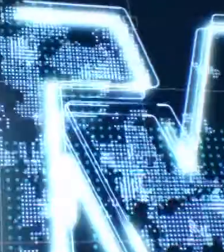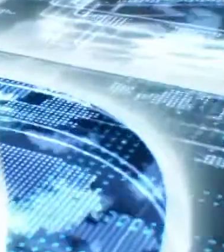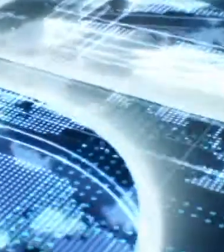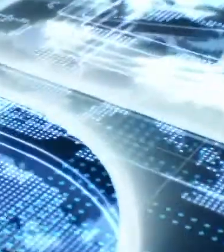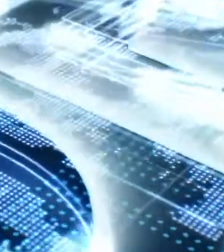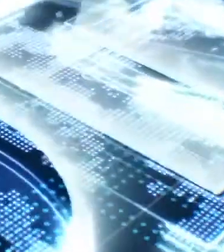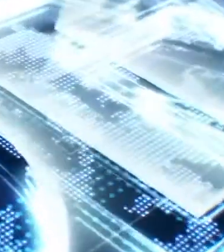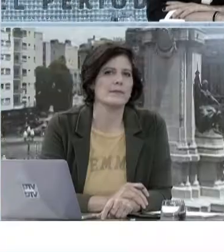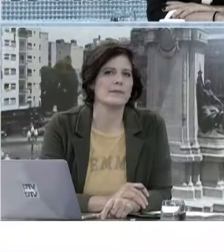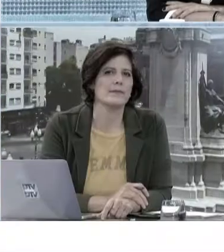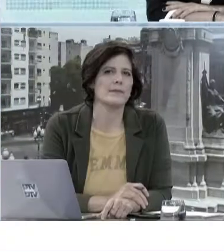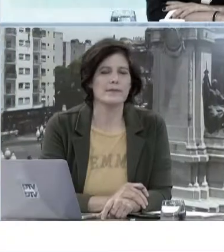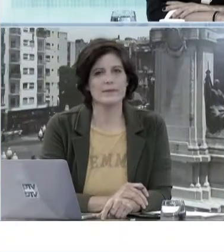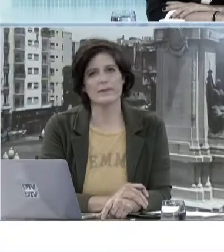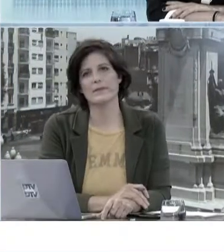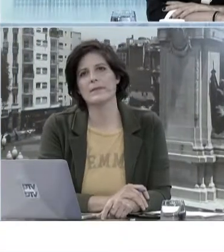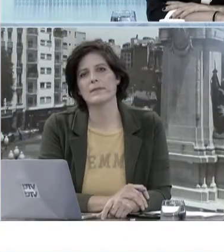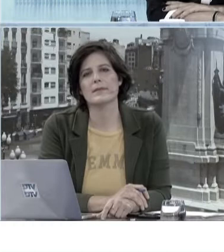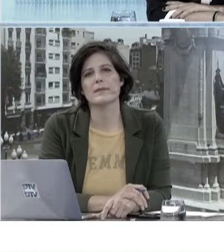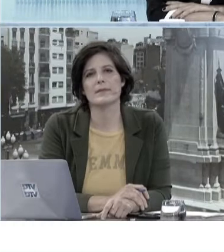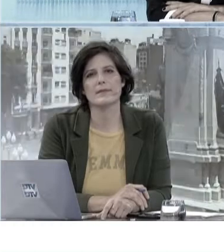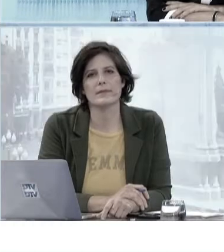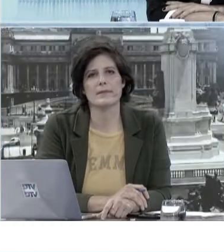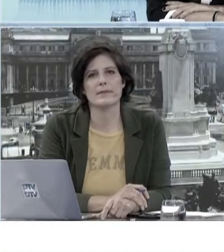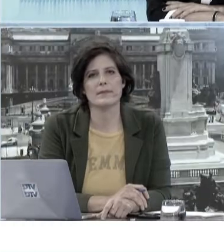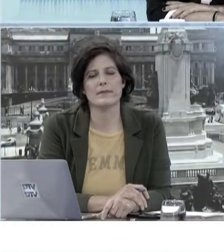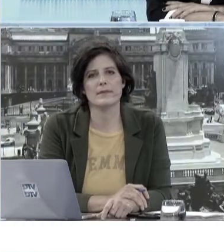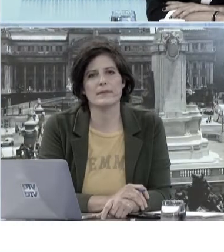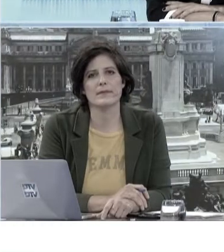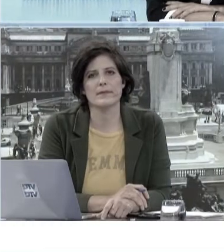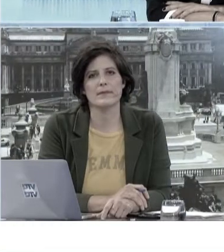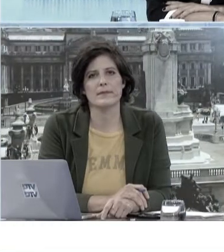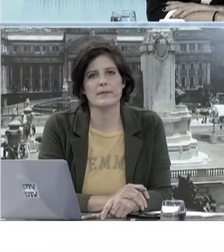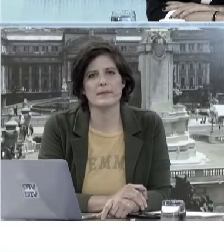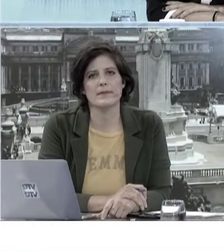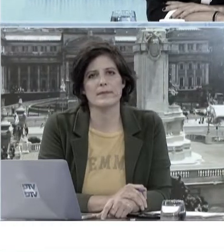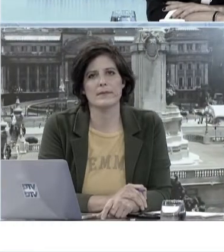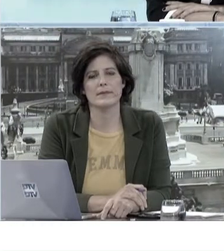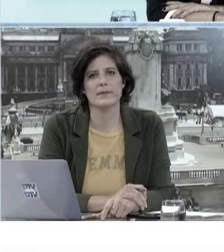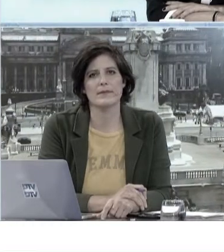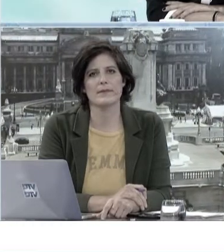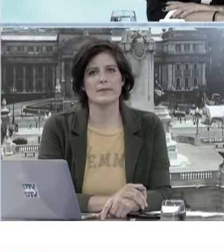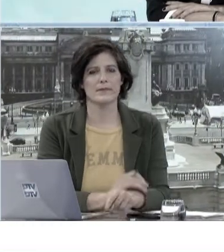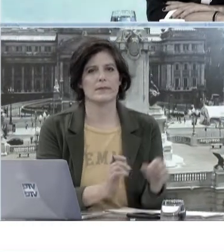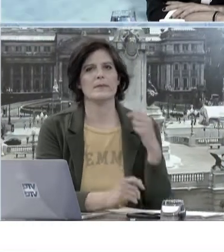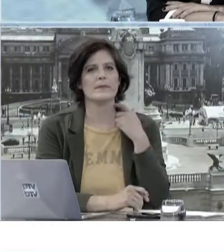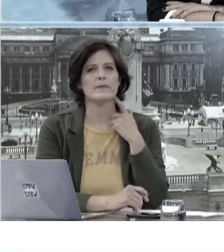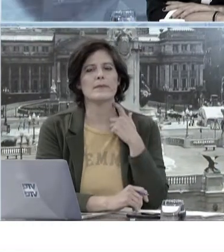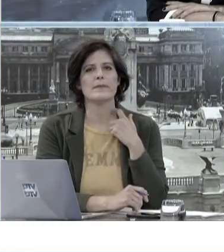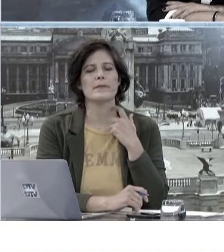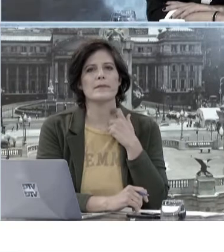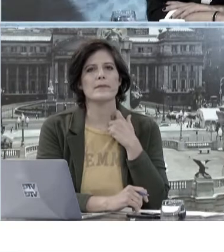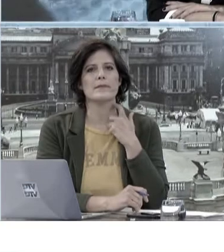¿no? El reclamo que nosotros hacemos, y lo vamos a hacer, es con relación a esta sesión que fue irregular. Con